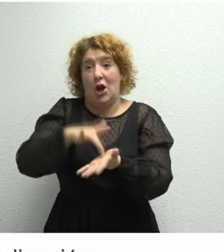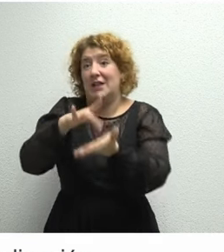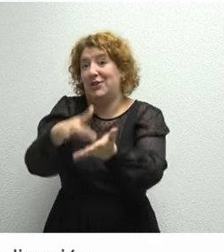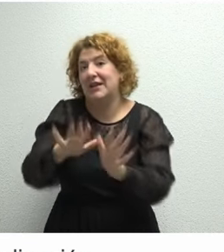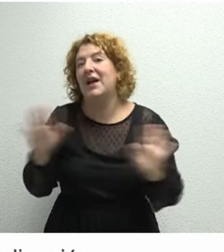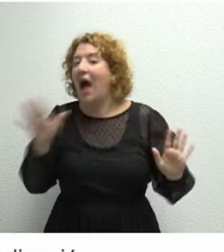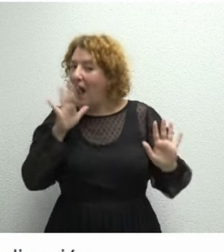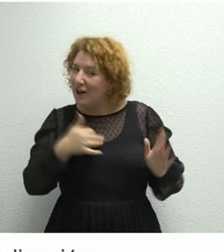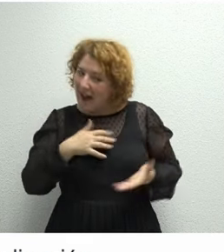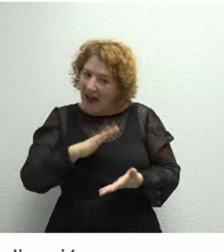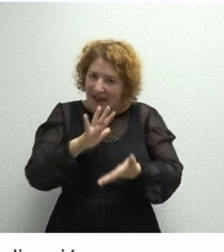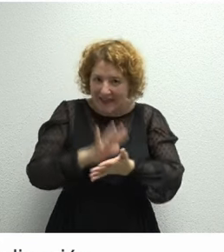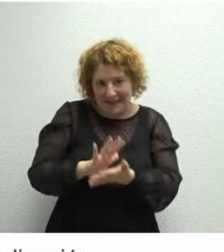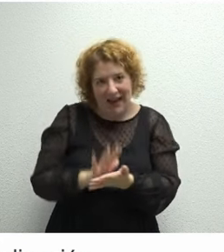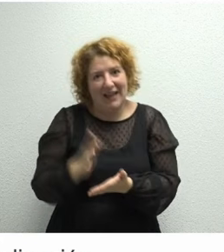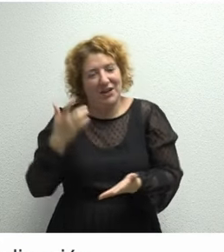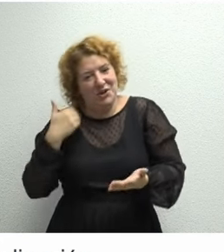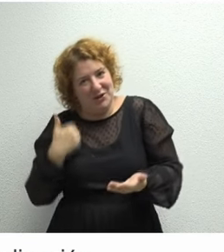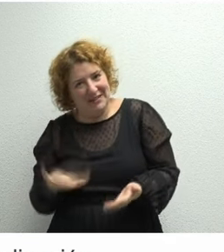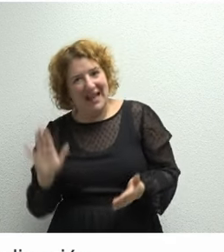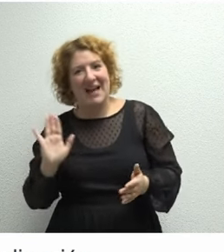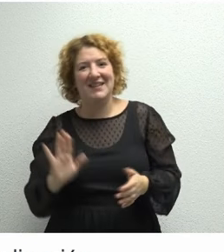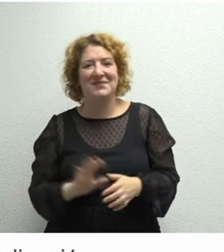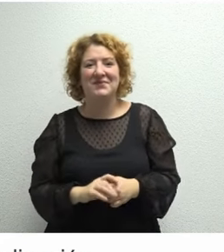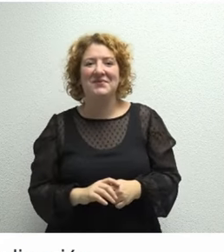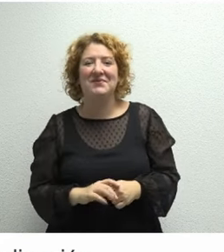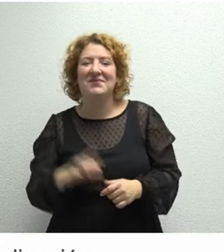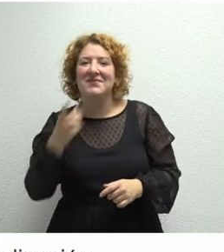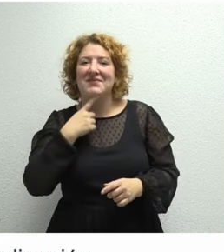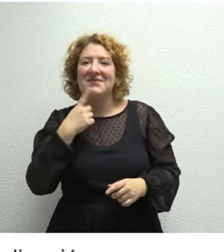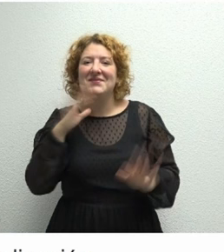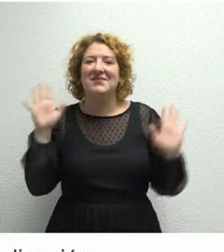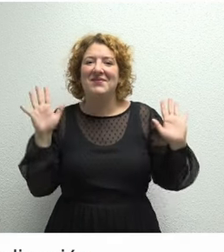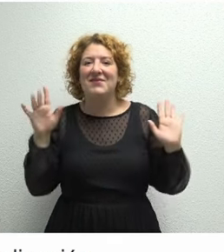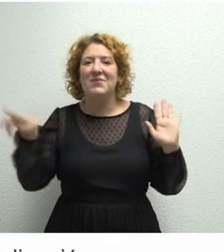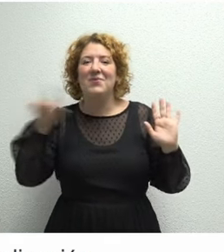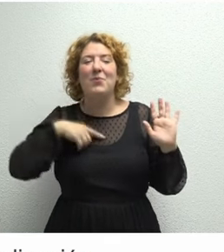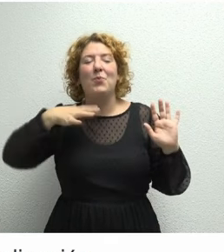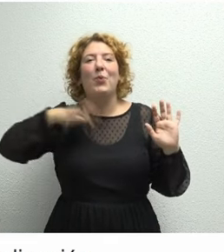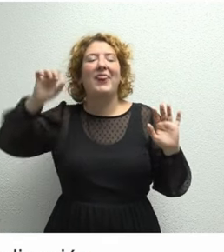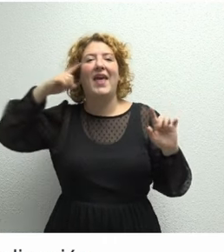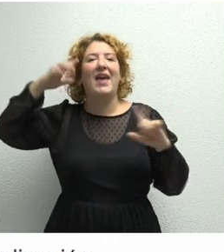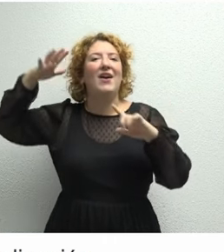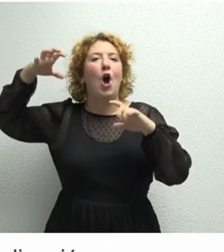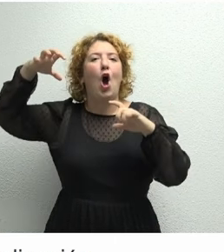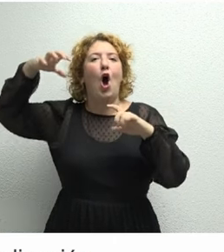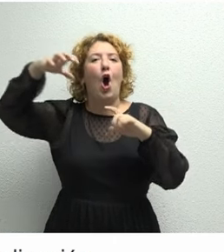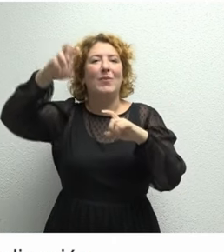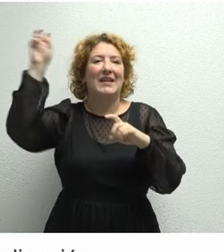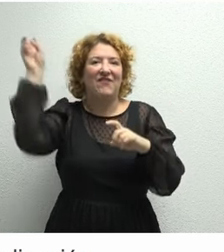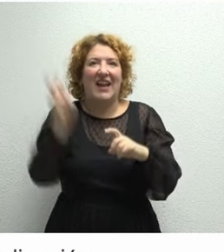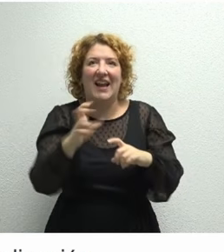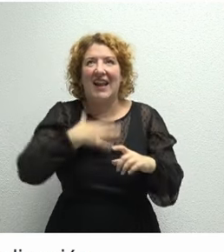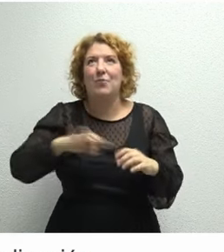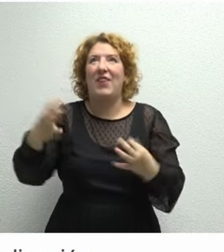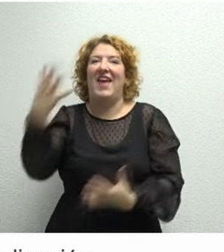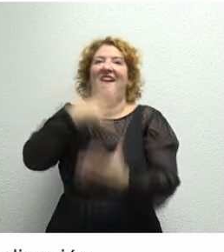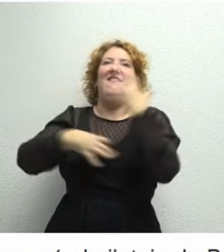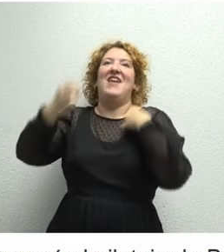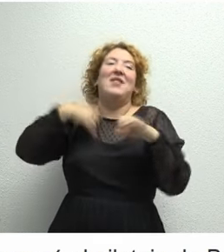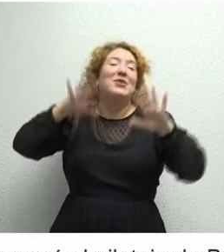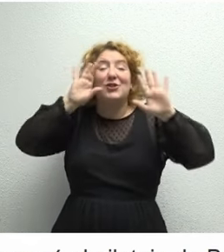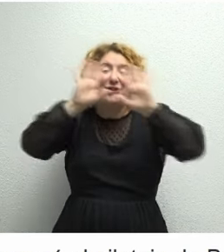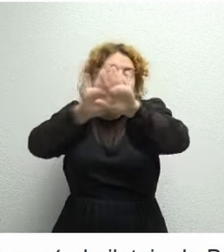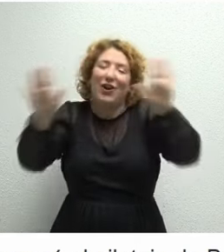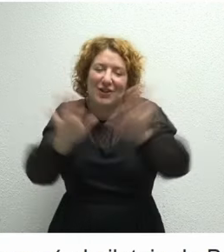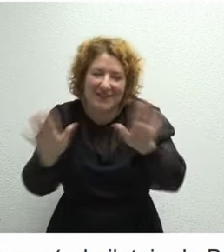tranquilos ya dicen que va a venir una una invasión alienígena pero nosotros todavía la estamos esperando eh